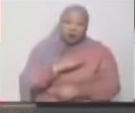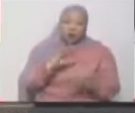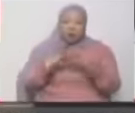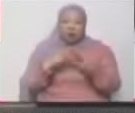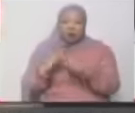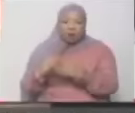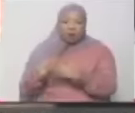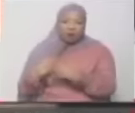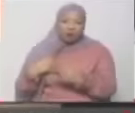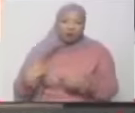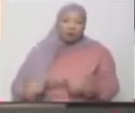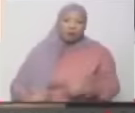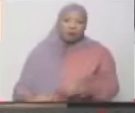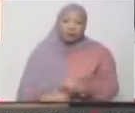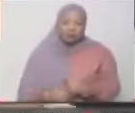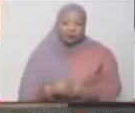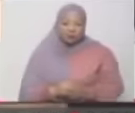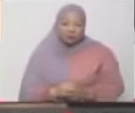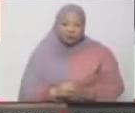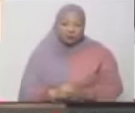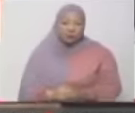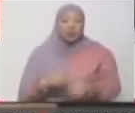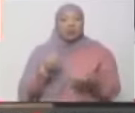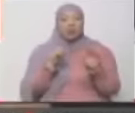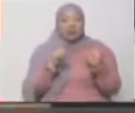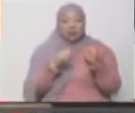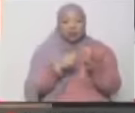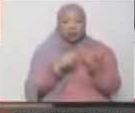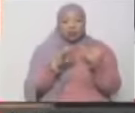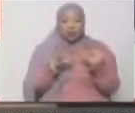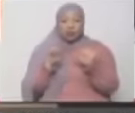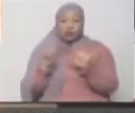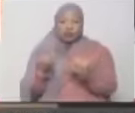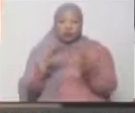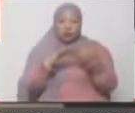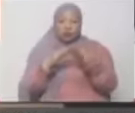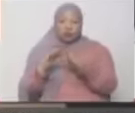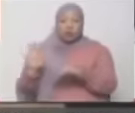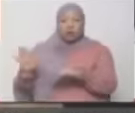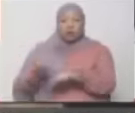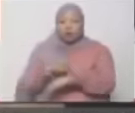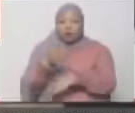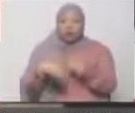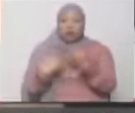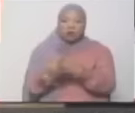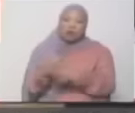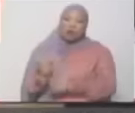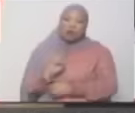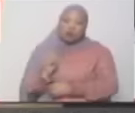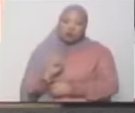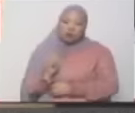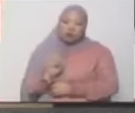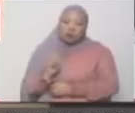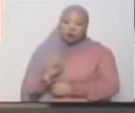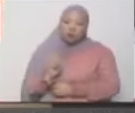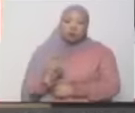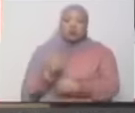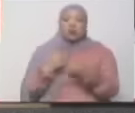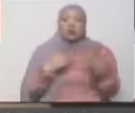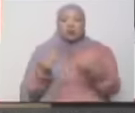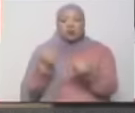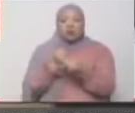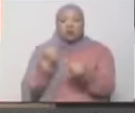Presidente, aquí estamos pues 197 comunas, de las principales comunas vanguardias del país, comunas que se destacan